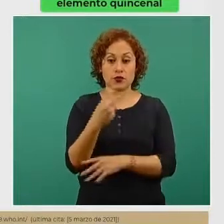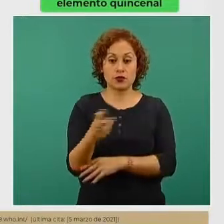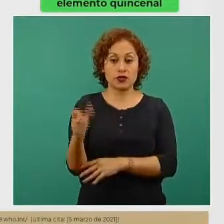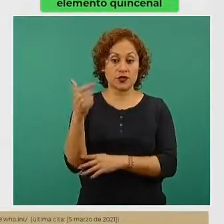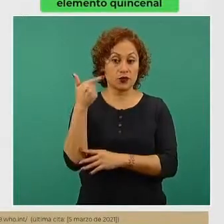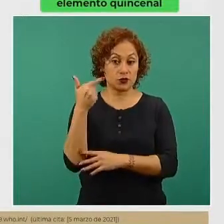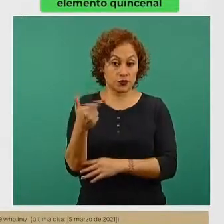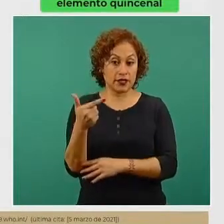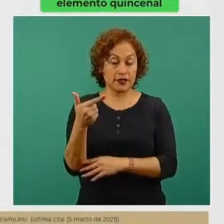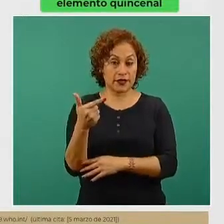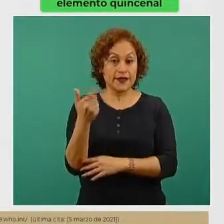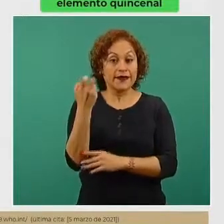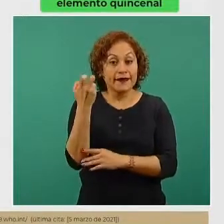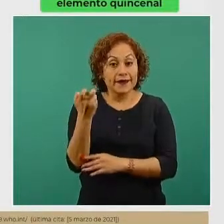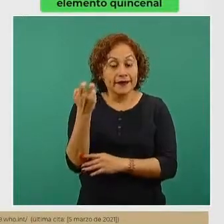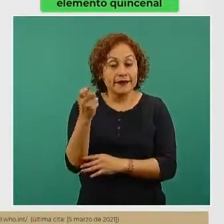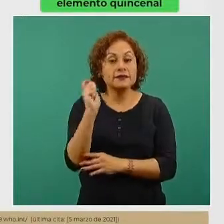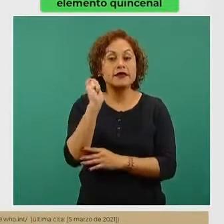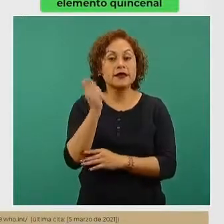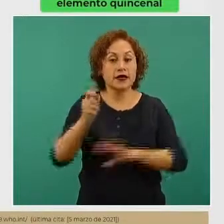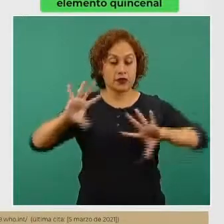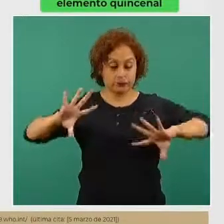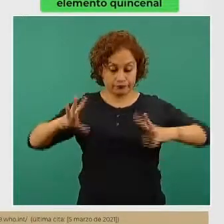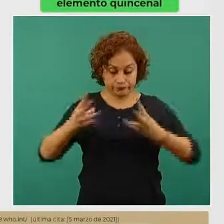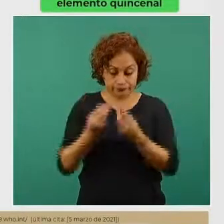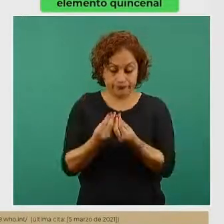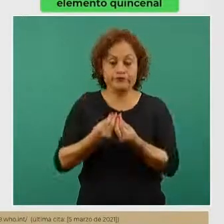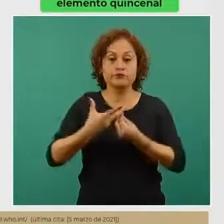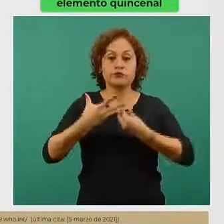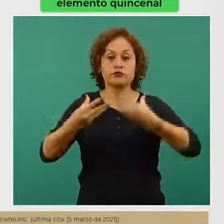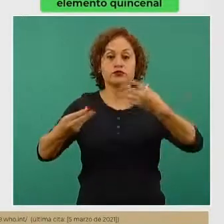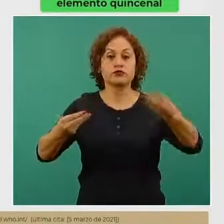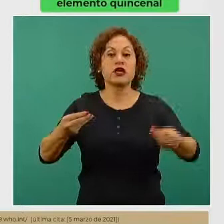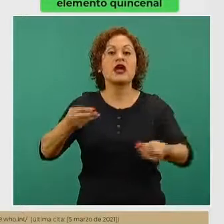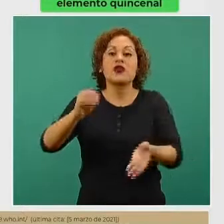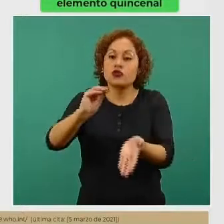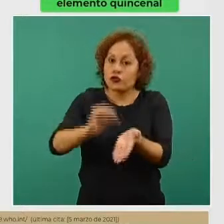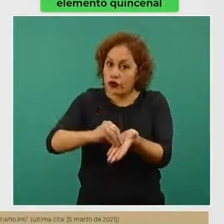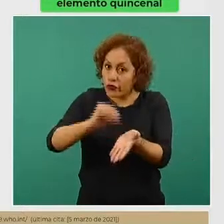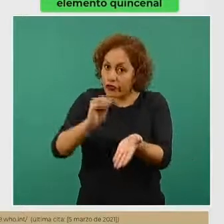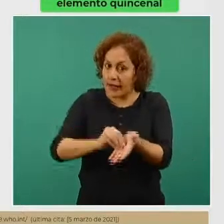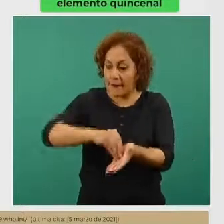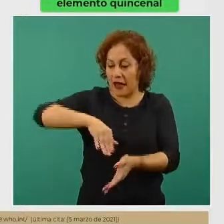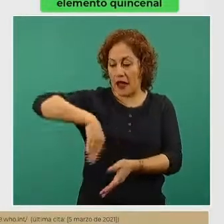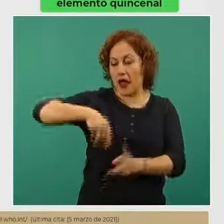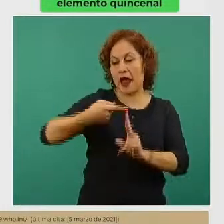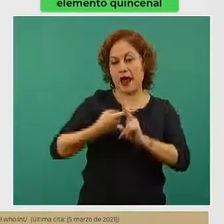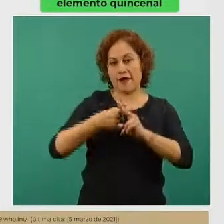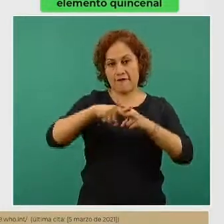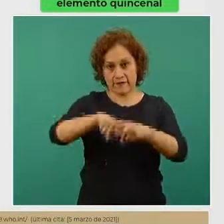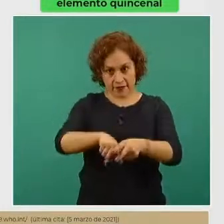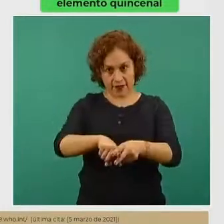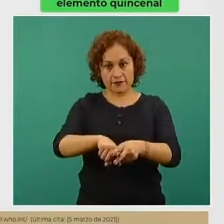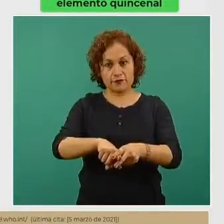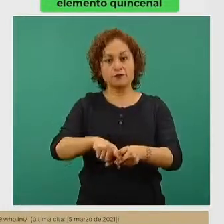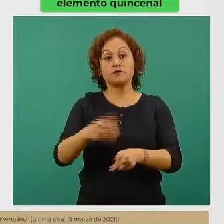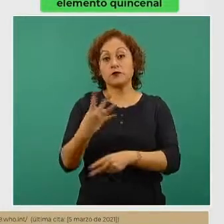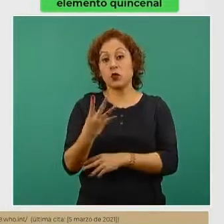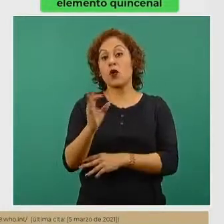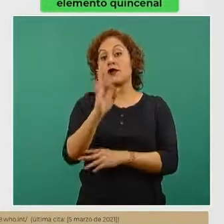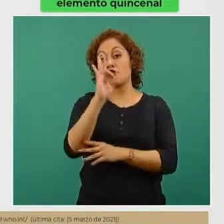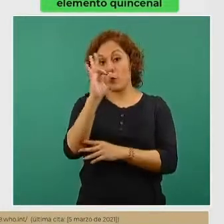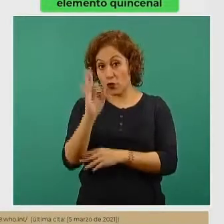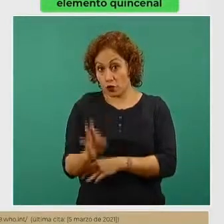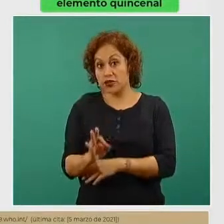4.962.207, representa precisamente esta epidemia o la pandemia activa a nivel mundial, y es un 4% del